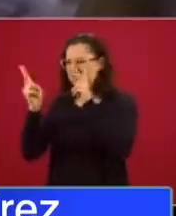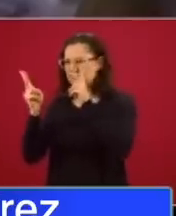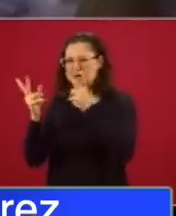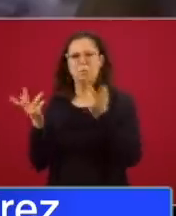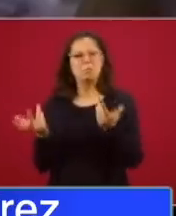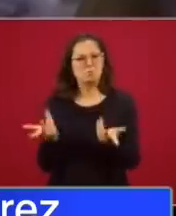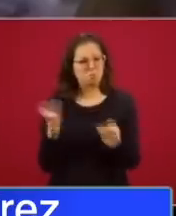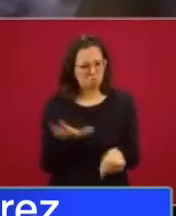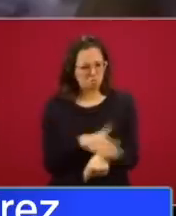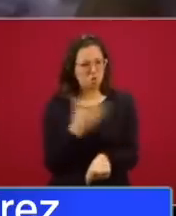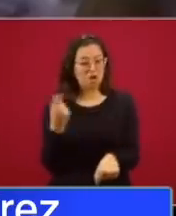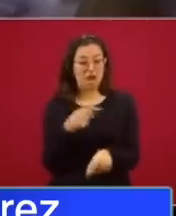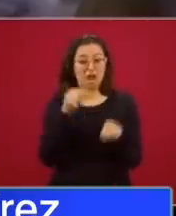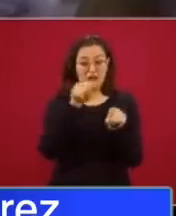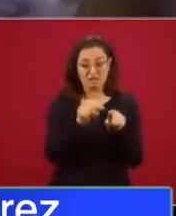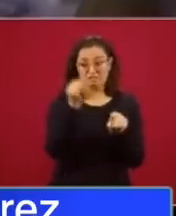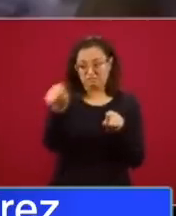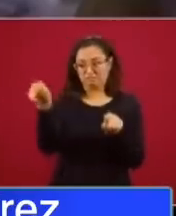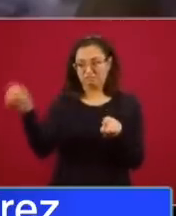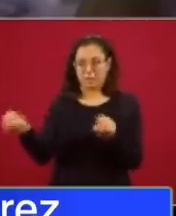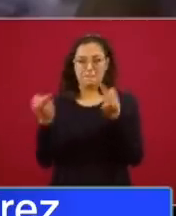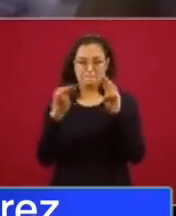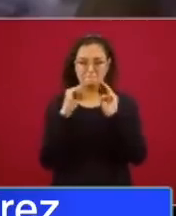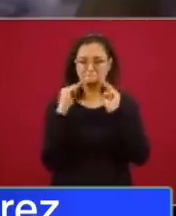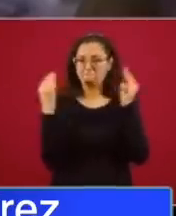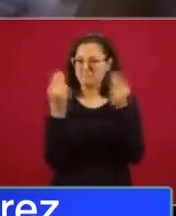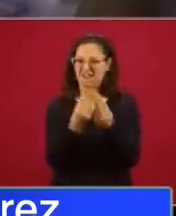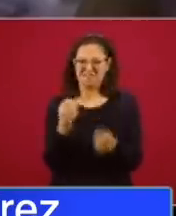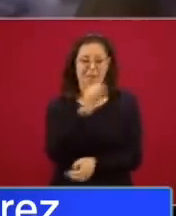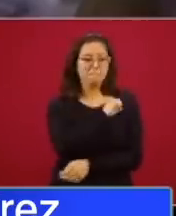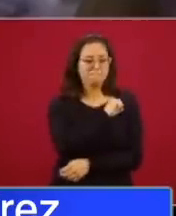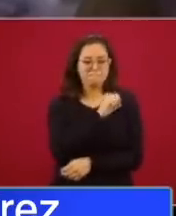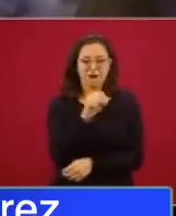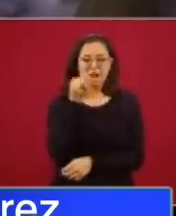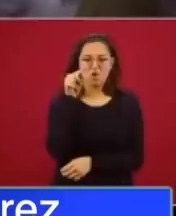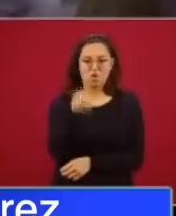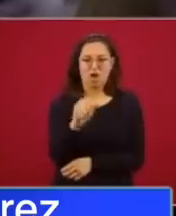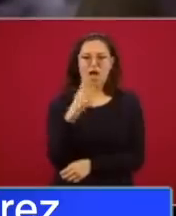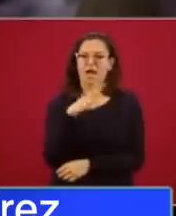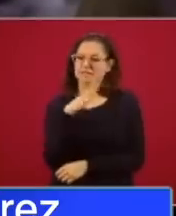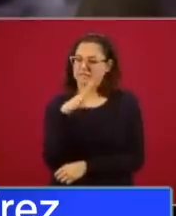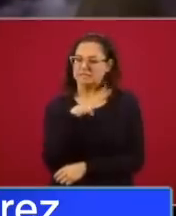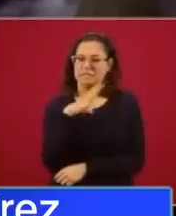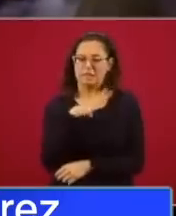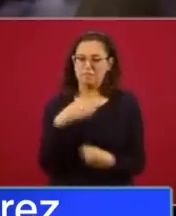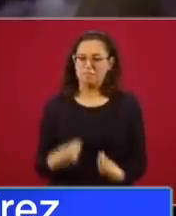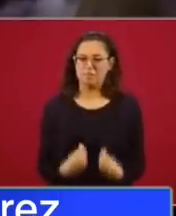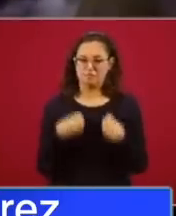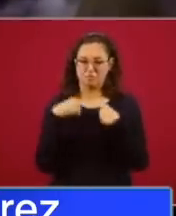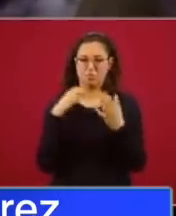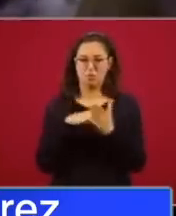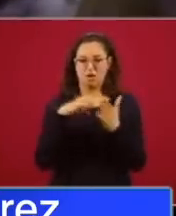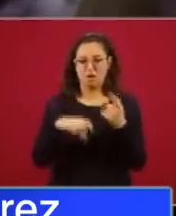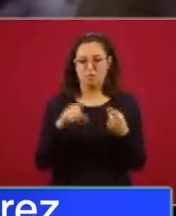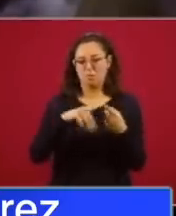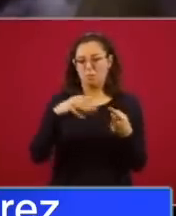que últimamente pues han desafiado al Estado mexicano, como el mar.